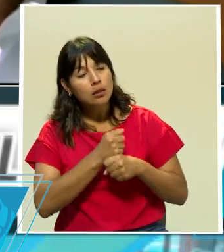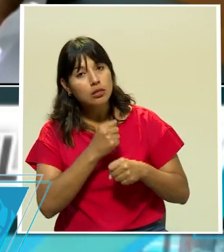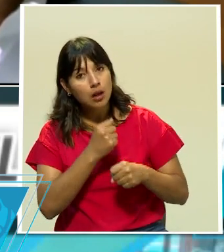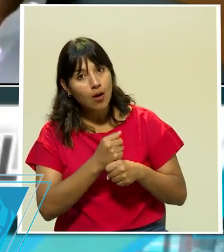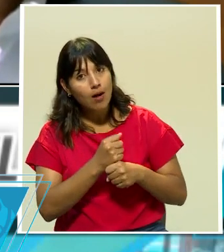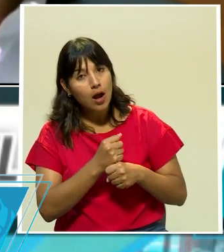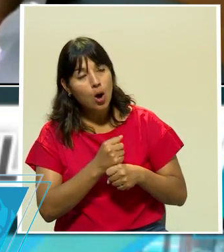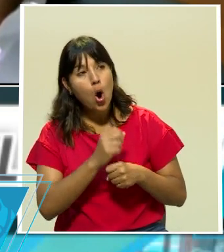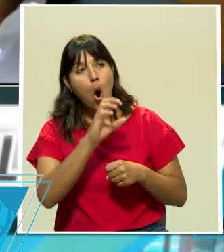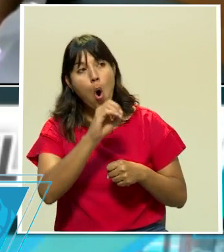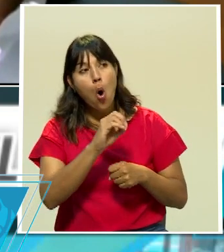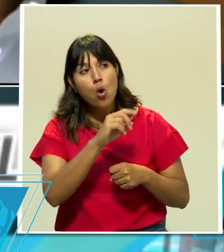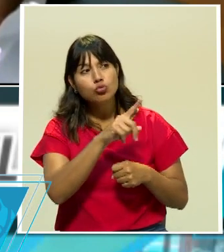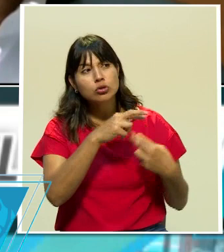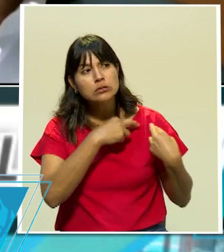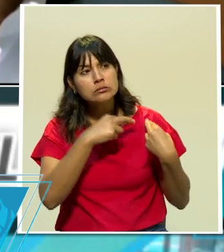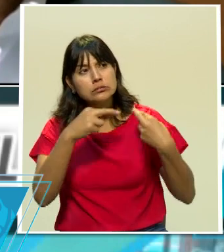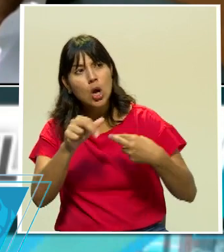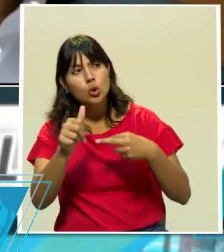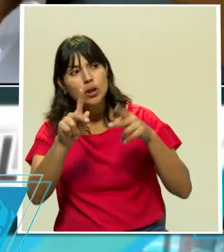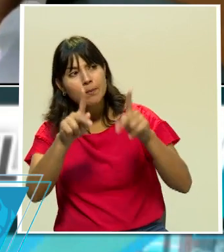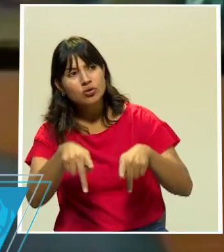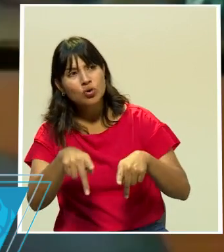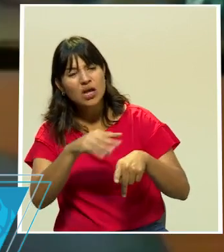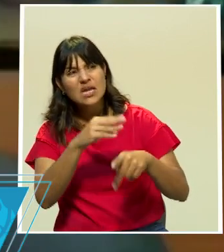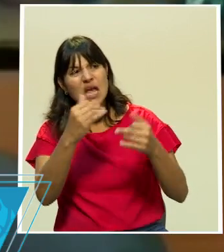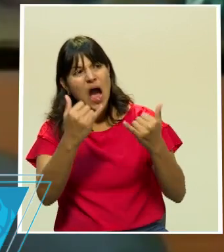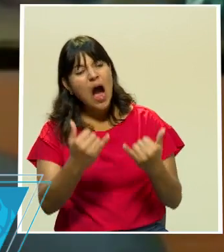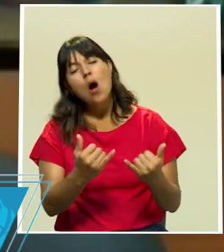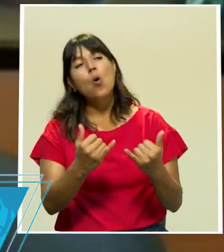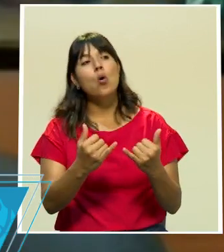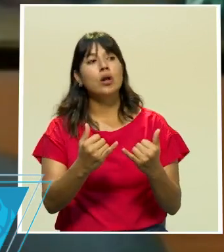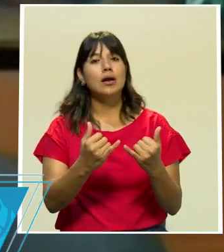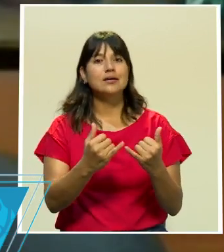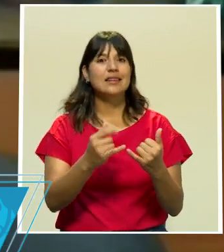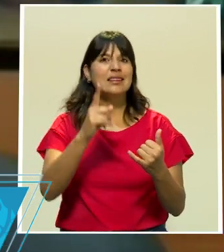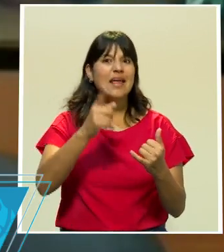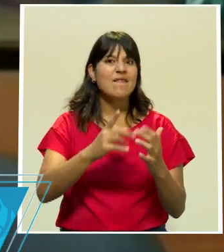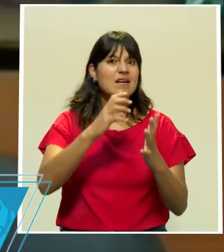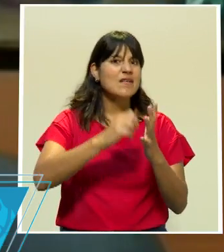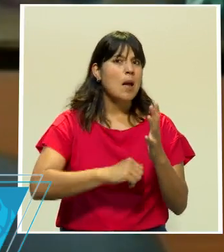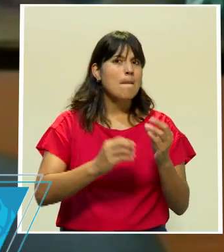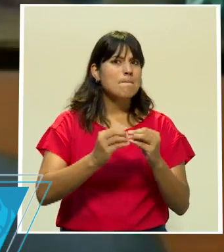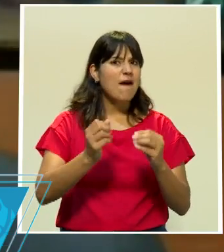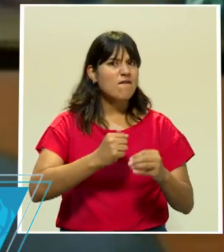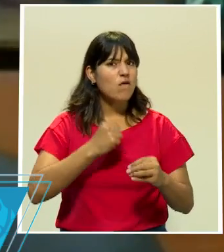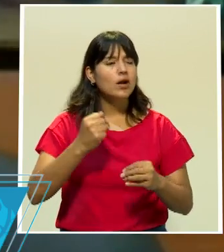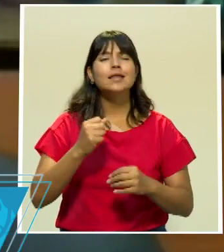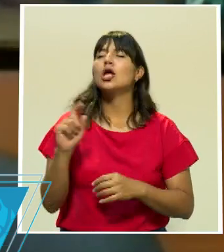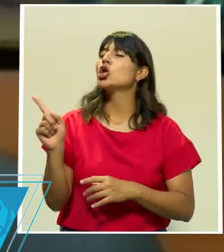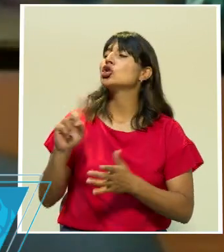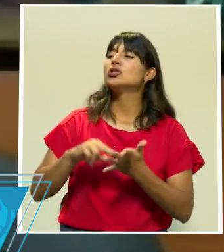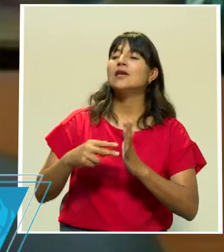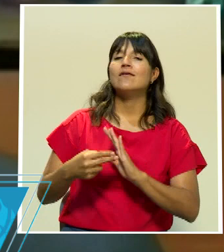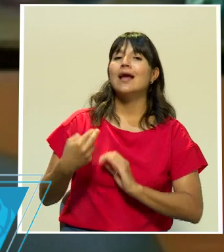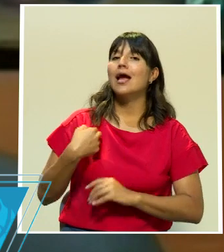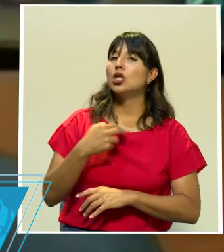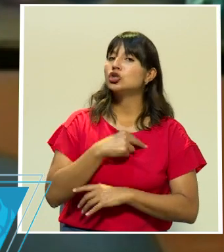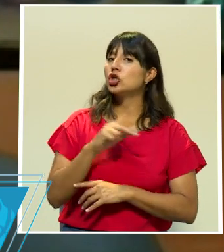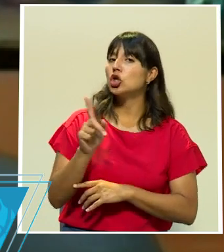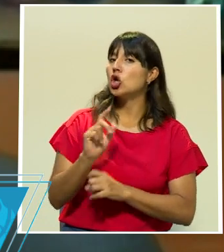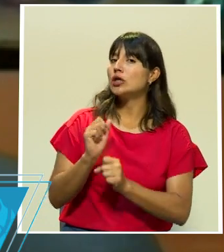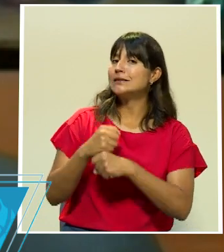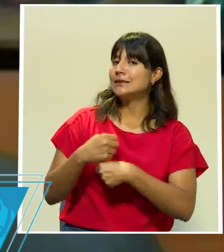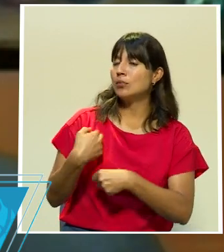hay un corte mucho más grosero? Bueno, no es que no se hiciera la tarea, es que si ustedes ven las mociones